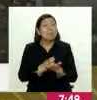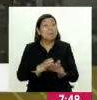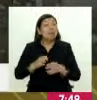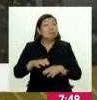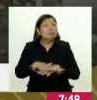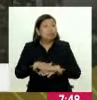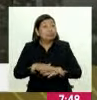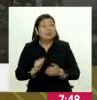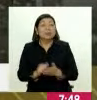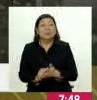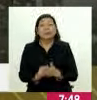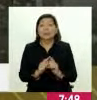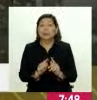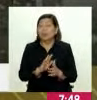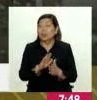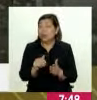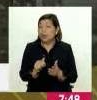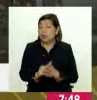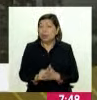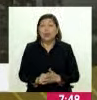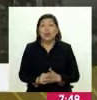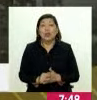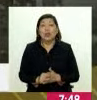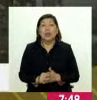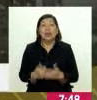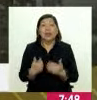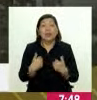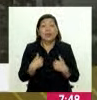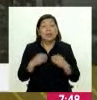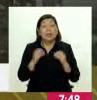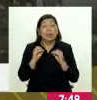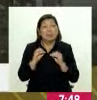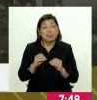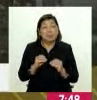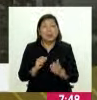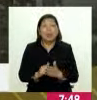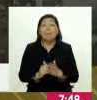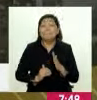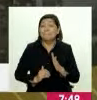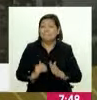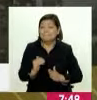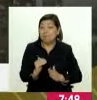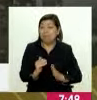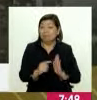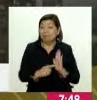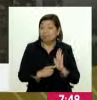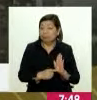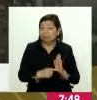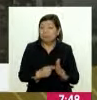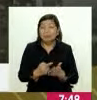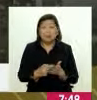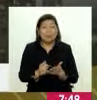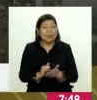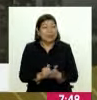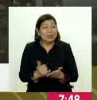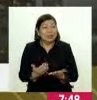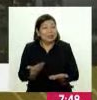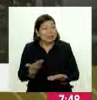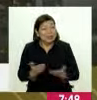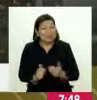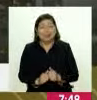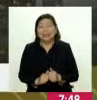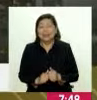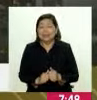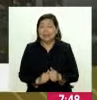administrativos, de despachos, y en todo caso deberían ellos tener pues mayor cantidad de representantes, porque urge eso, también